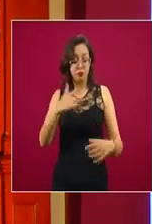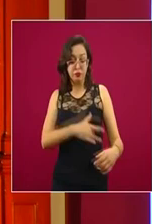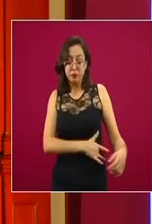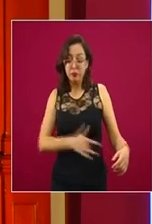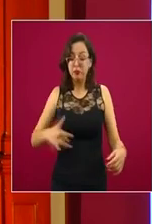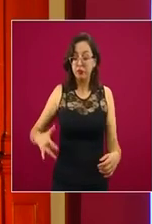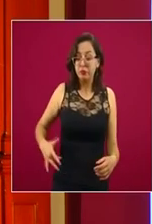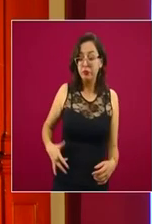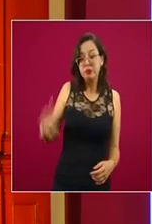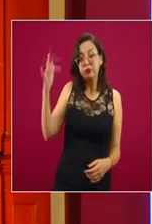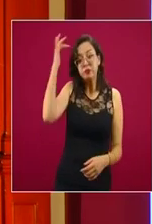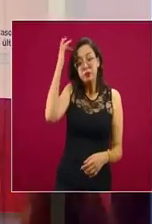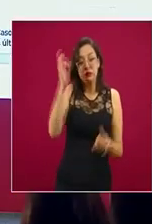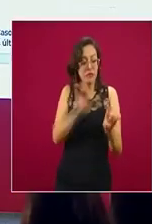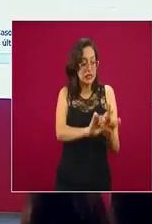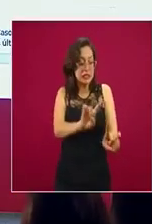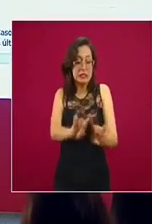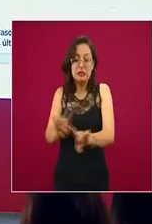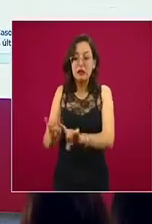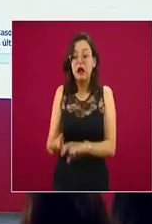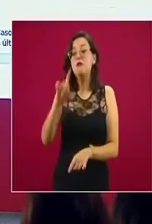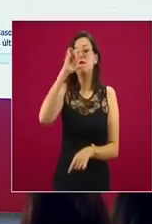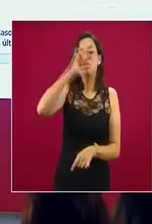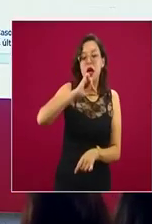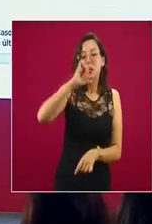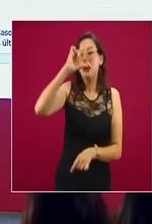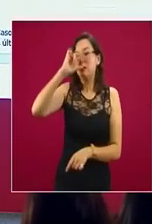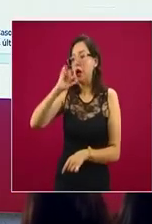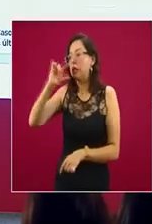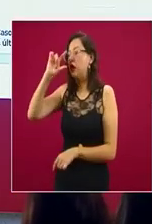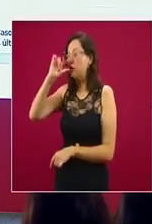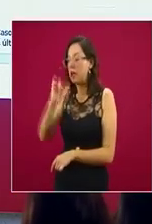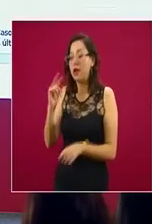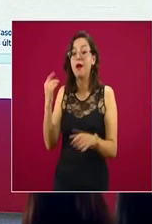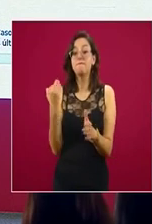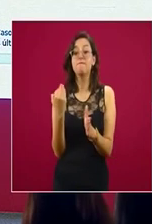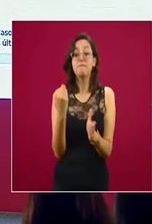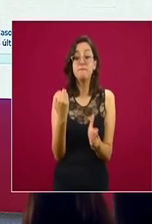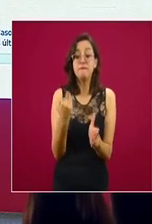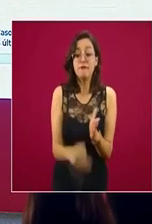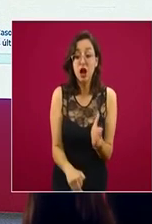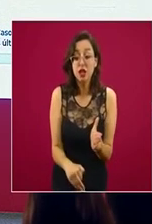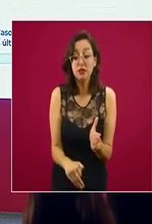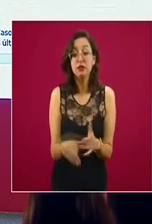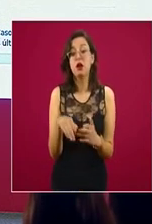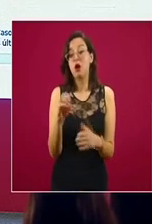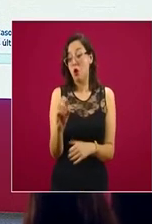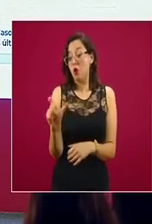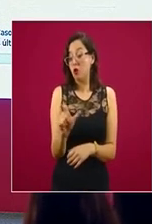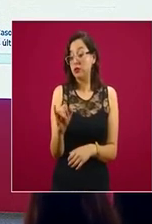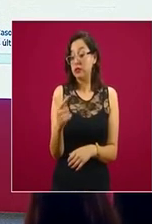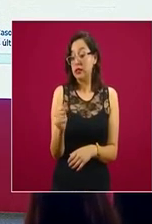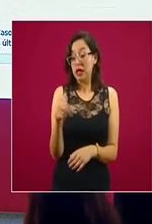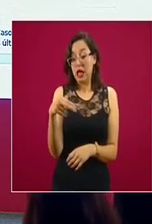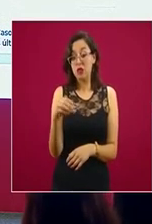Esta alteración de desaturación, como conocemos médicamente a la pérdida de oxigenación